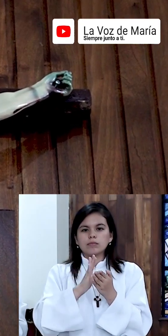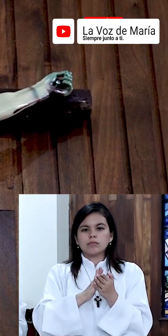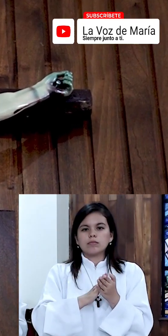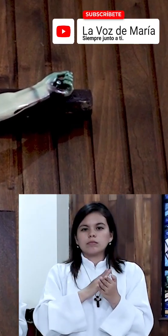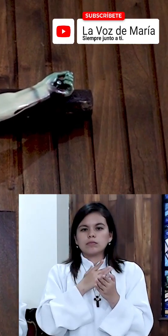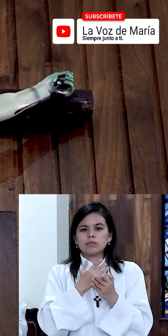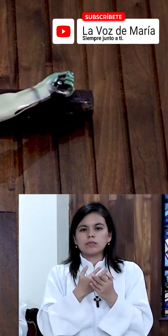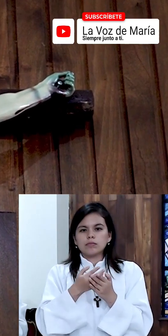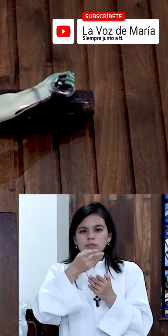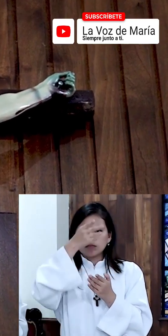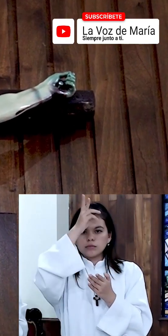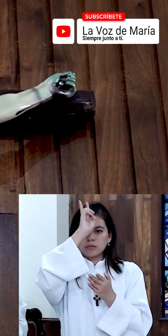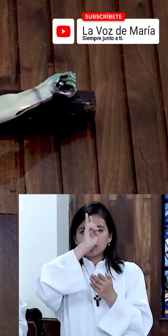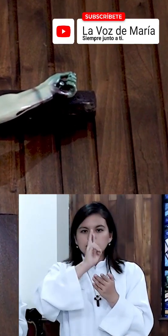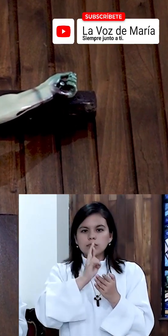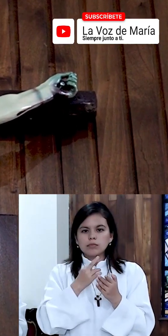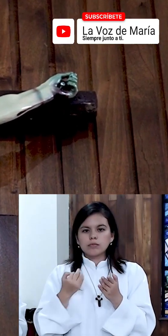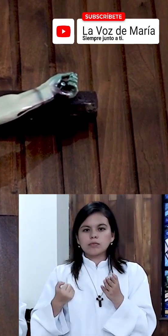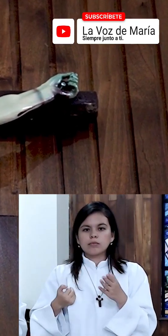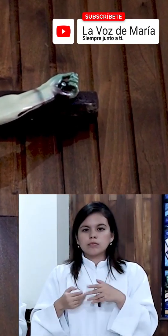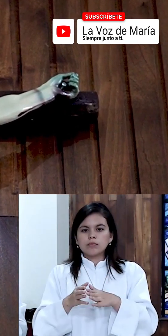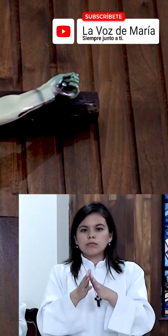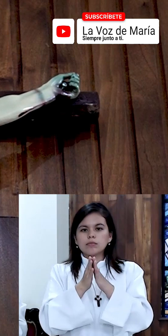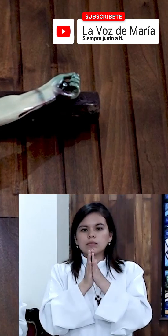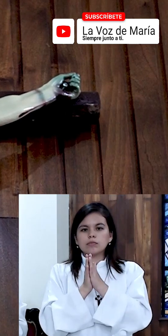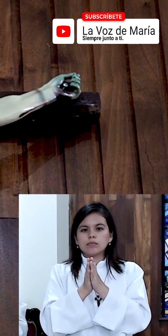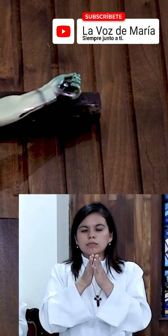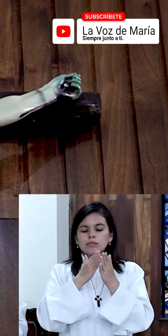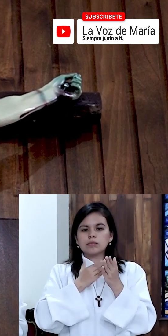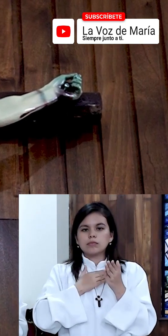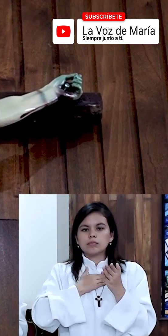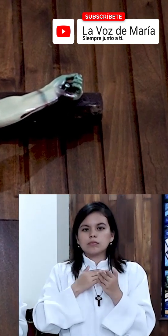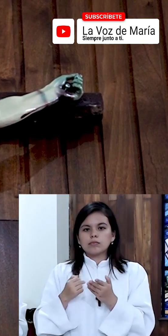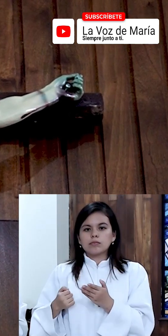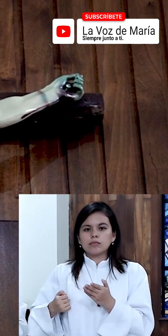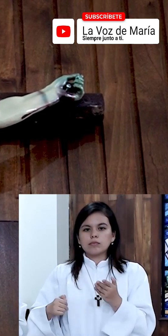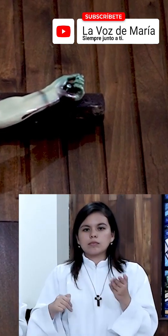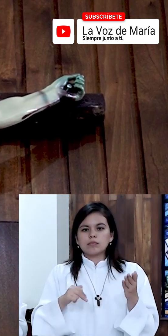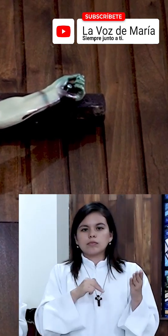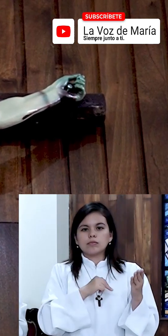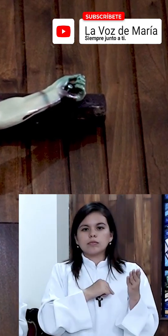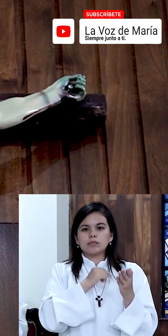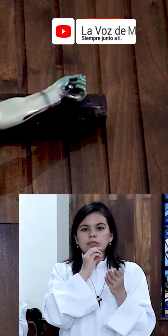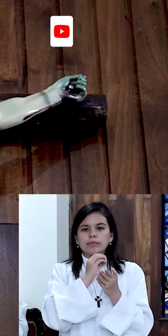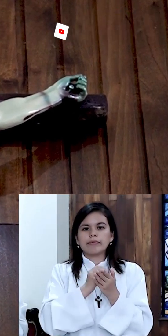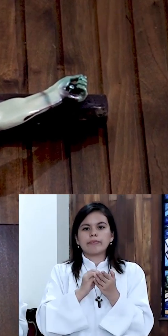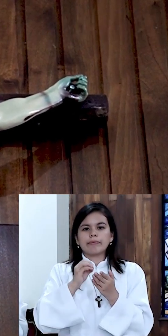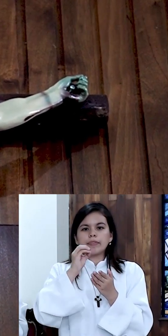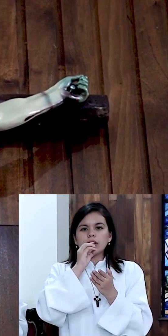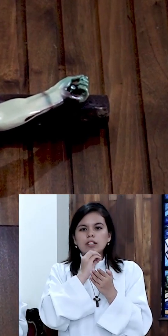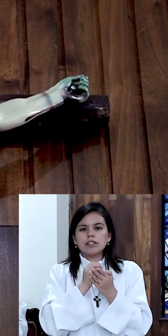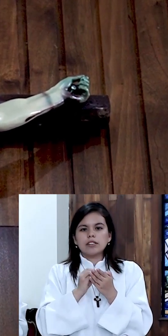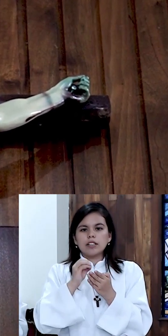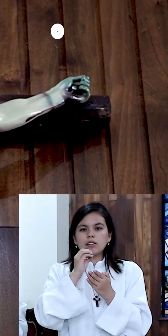piedad. Señor, ten piedad de nosotros.